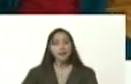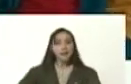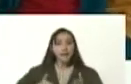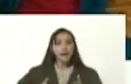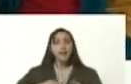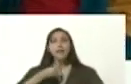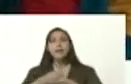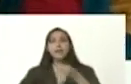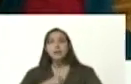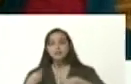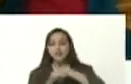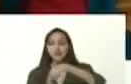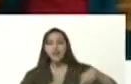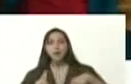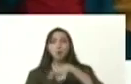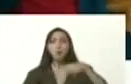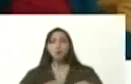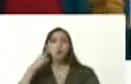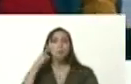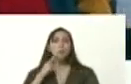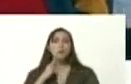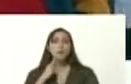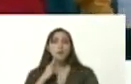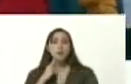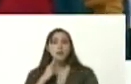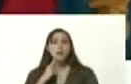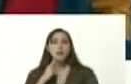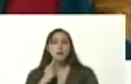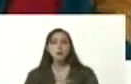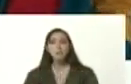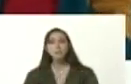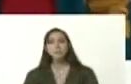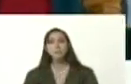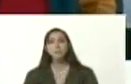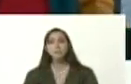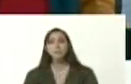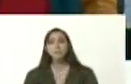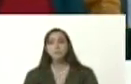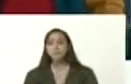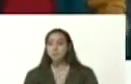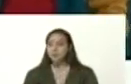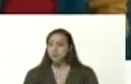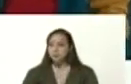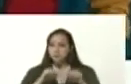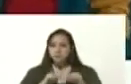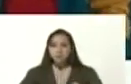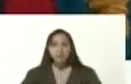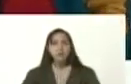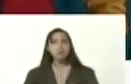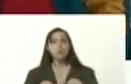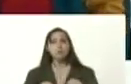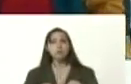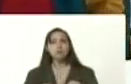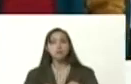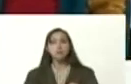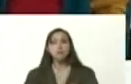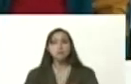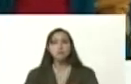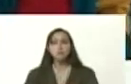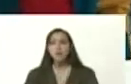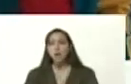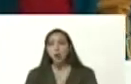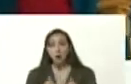Revolución Bolivariana. Cada intento de ellos, este como el de ahora, de aplicarle bloqueo a